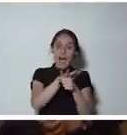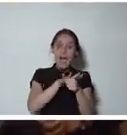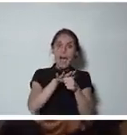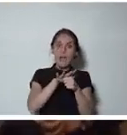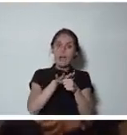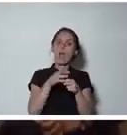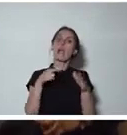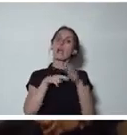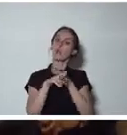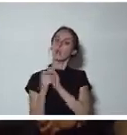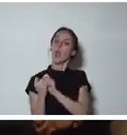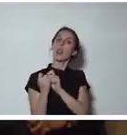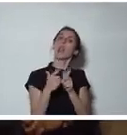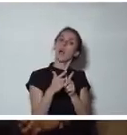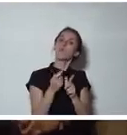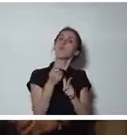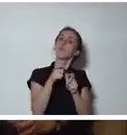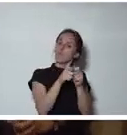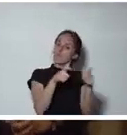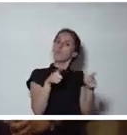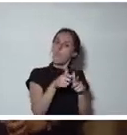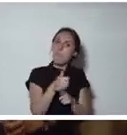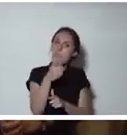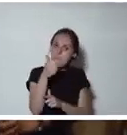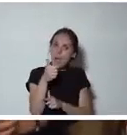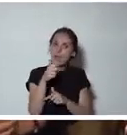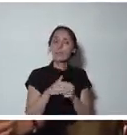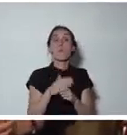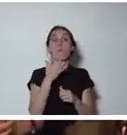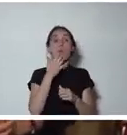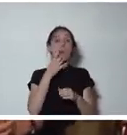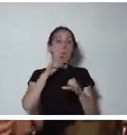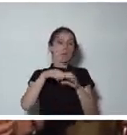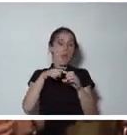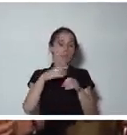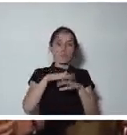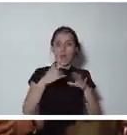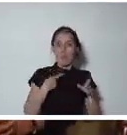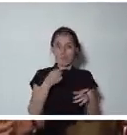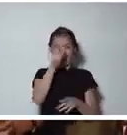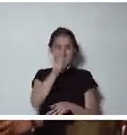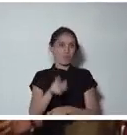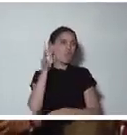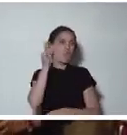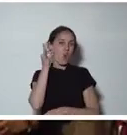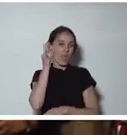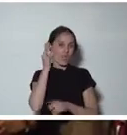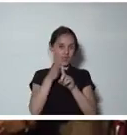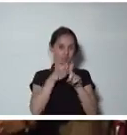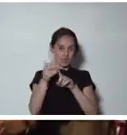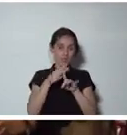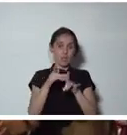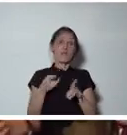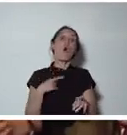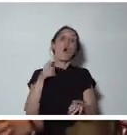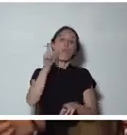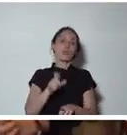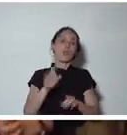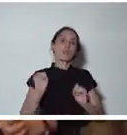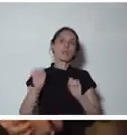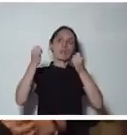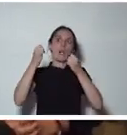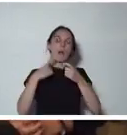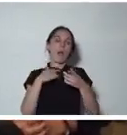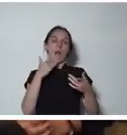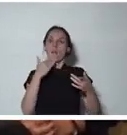más recursos hemos Doblado por ejemplo las plazas de atención a las mujeres Víctimas de violencia y de acogida de supervivientes Pero además de poner